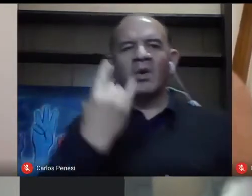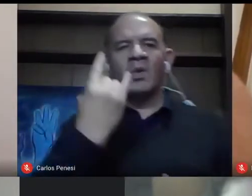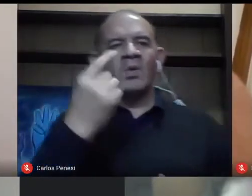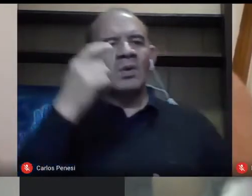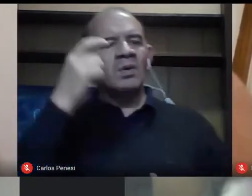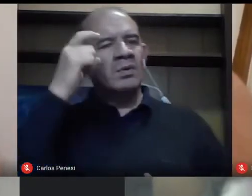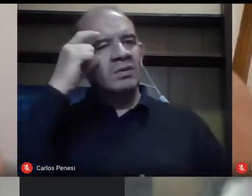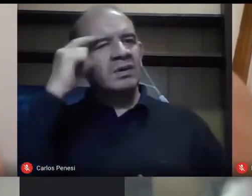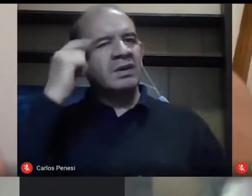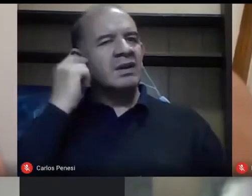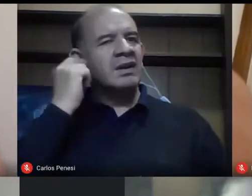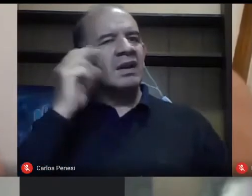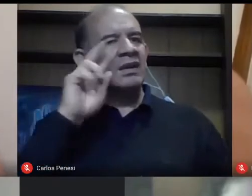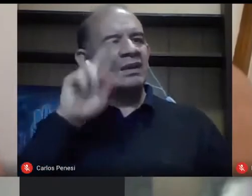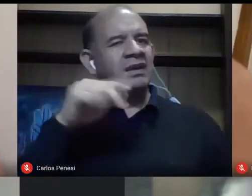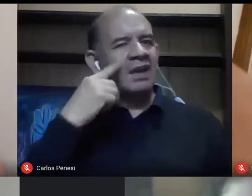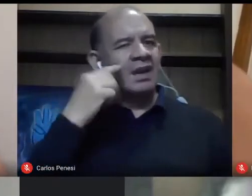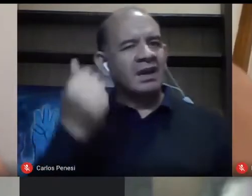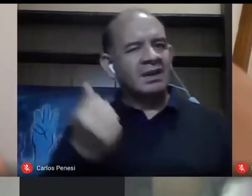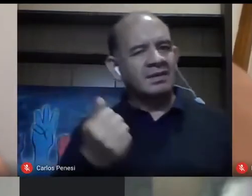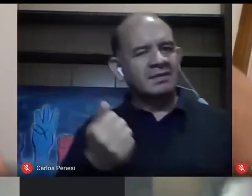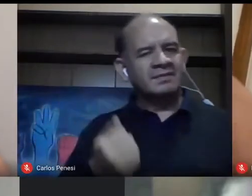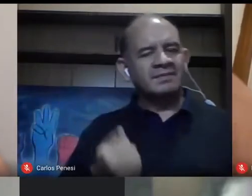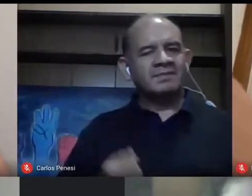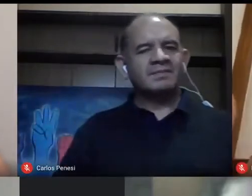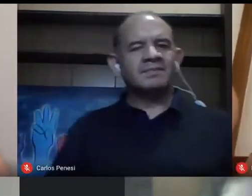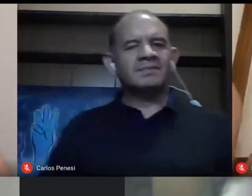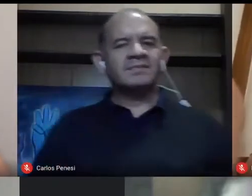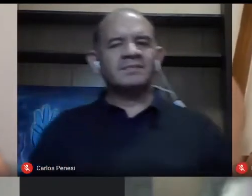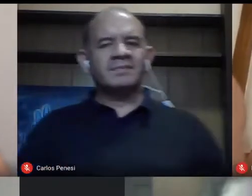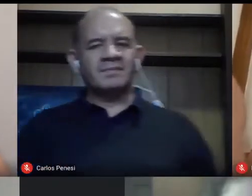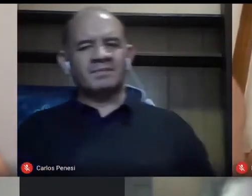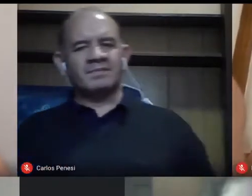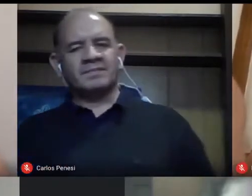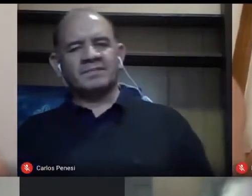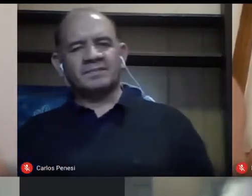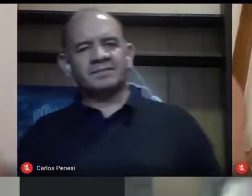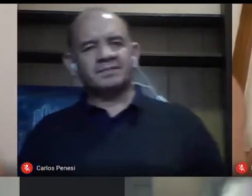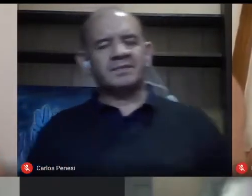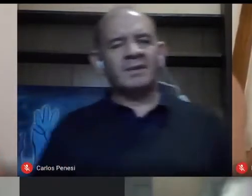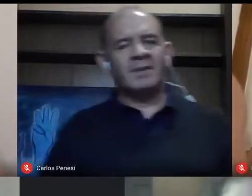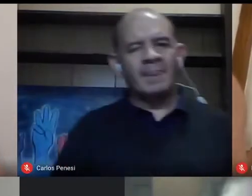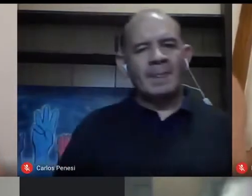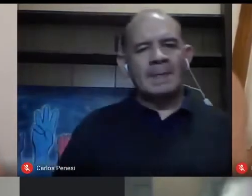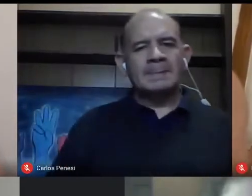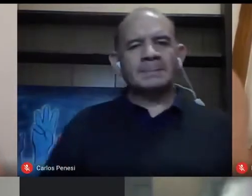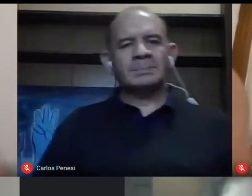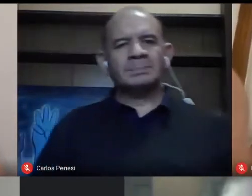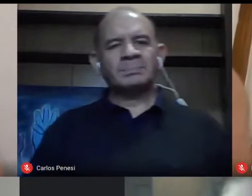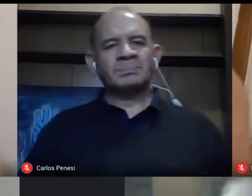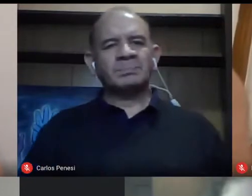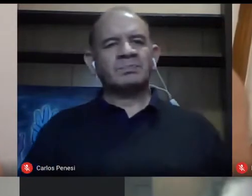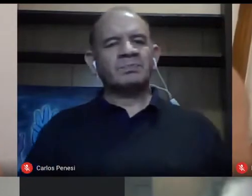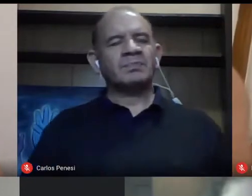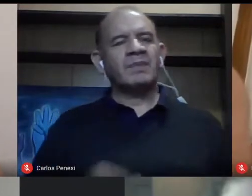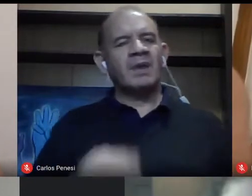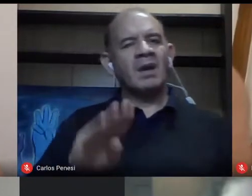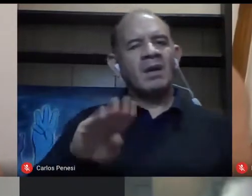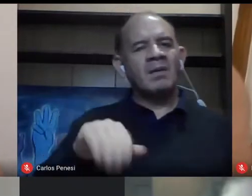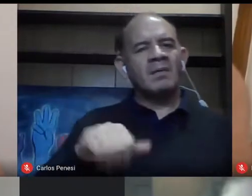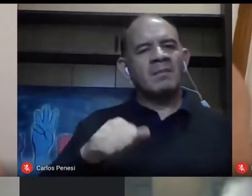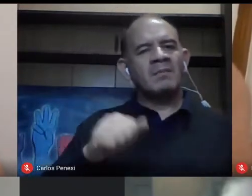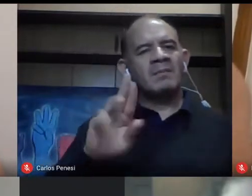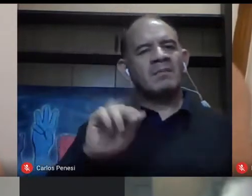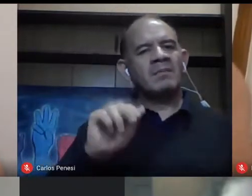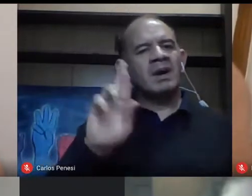Tenemos esta pregunta. A ver, un momentito, por favor. Bien, María Eugenia nos va haciendo varias